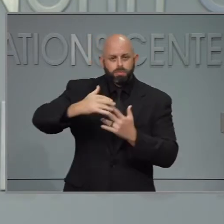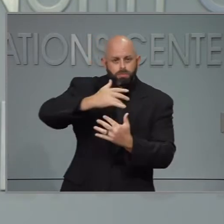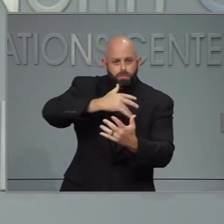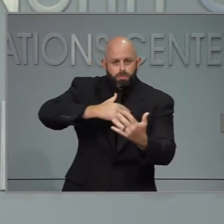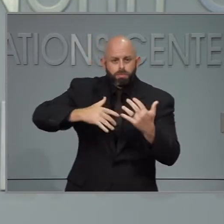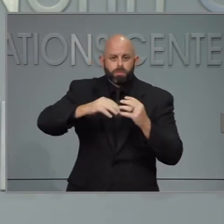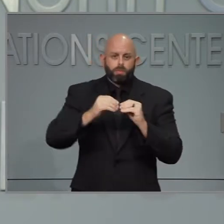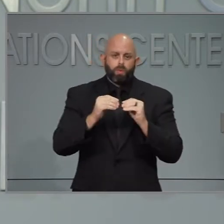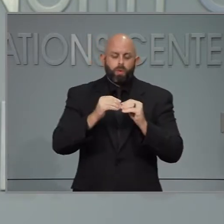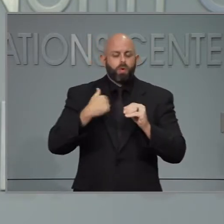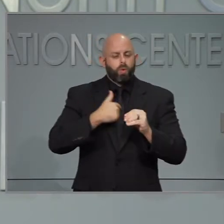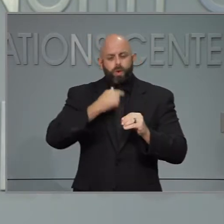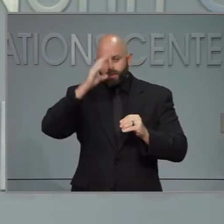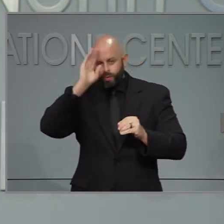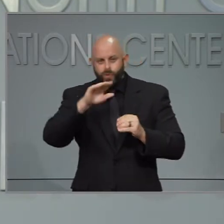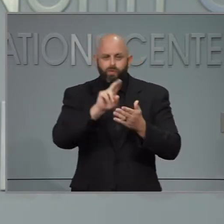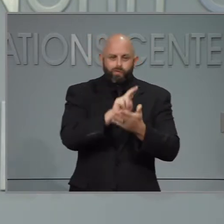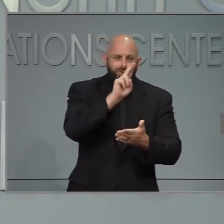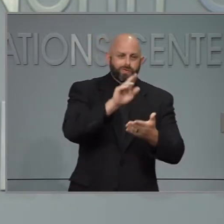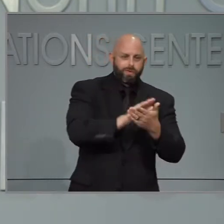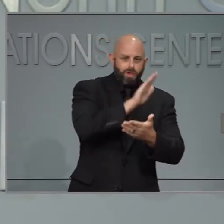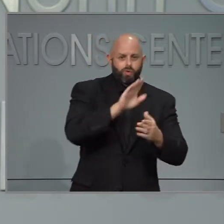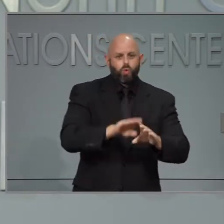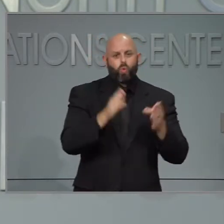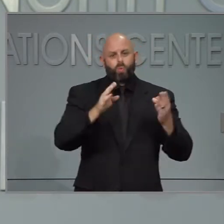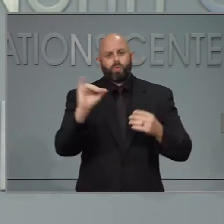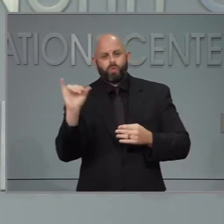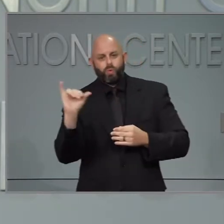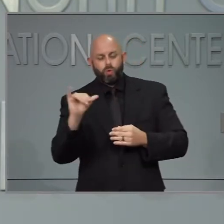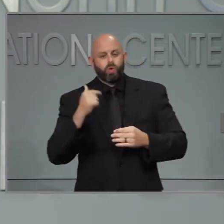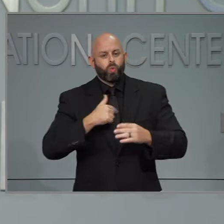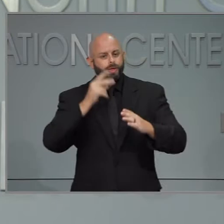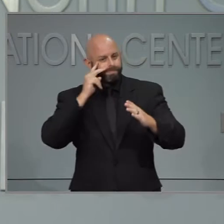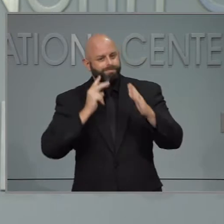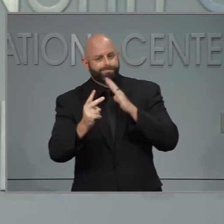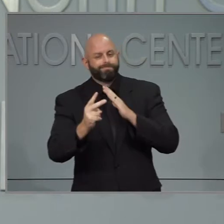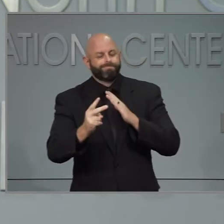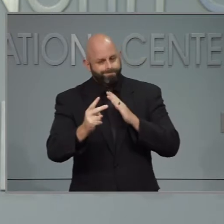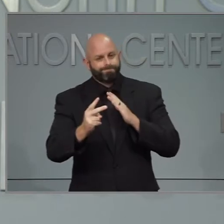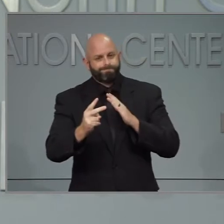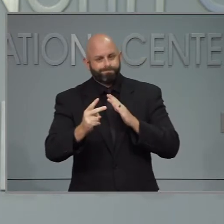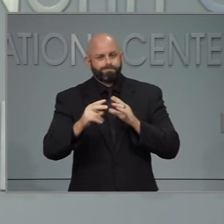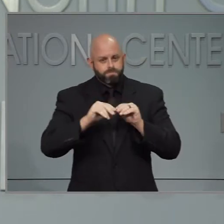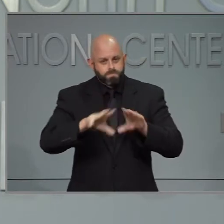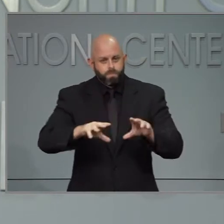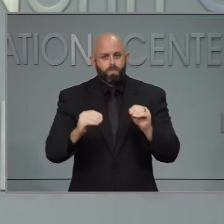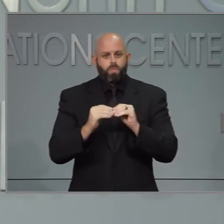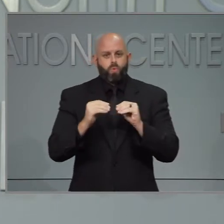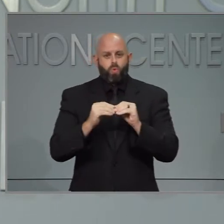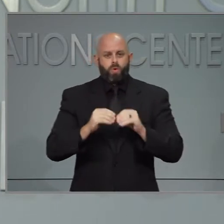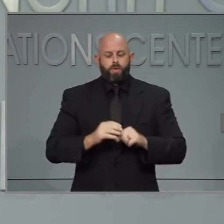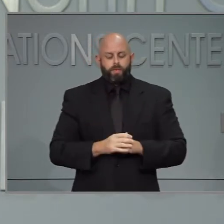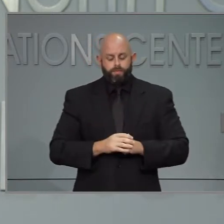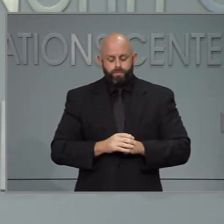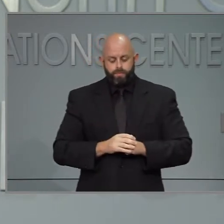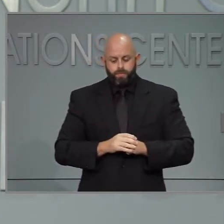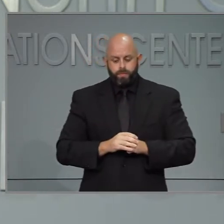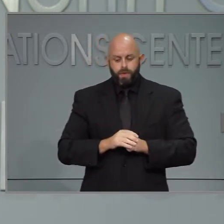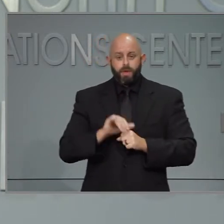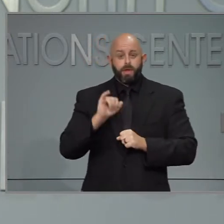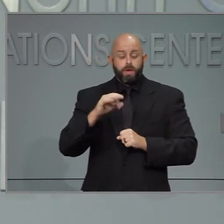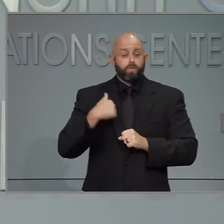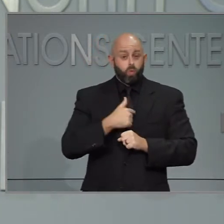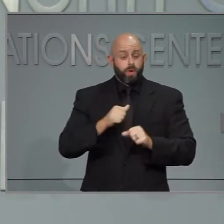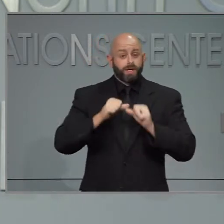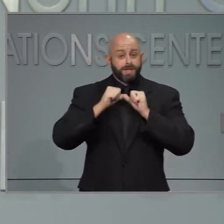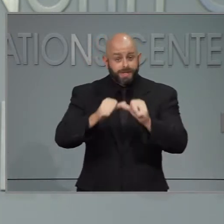universidades y los colegios iban a abrir y anticipamos una propagación del virus. Si continuamos